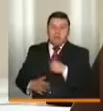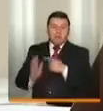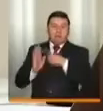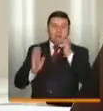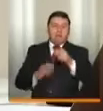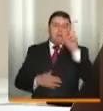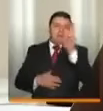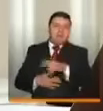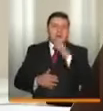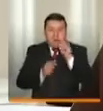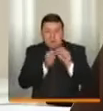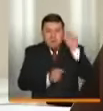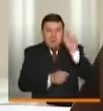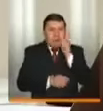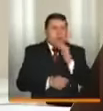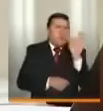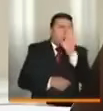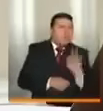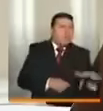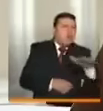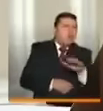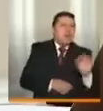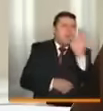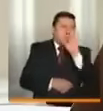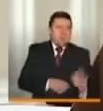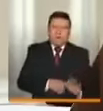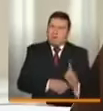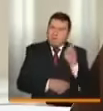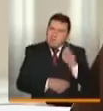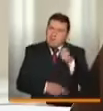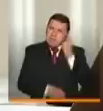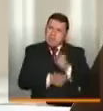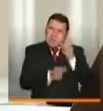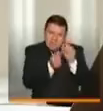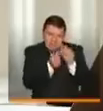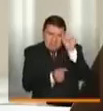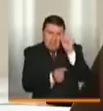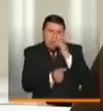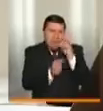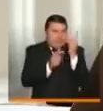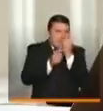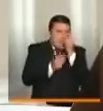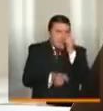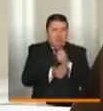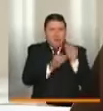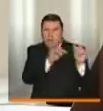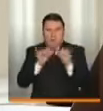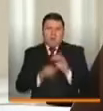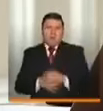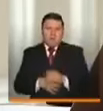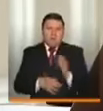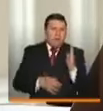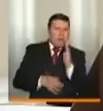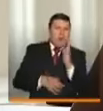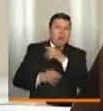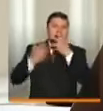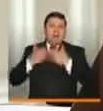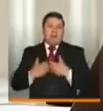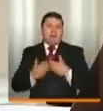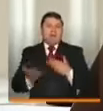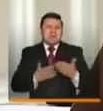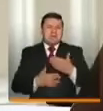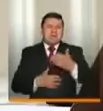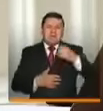haga medición por promedios. Tiene que ser la medición exacta del medidor. Esto lo deben hacer todas las compañías de